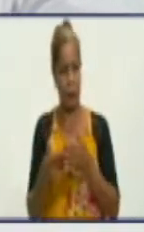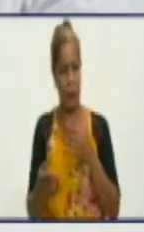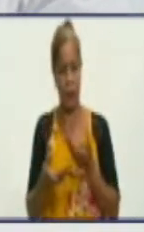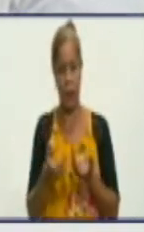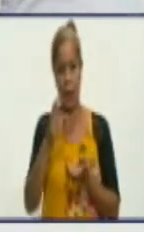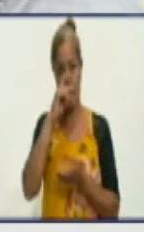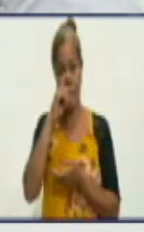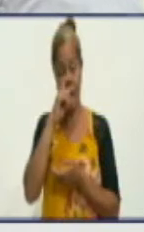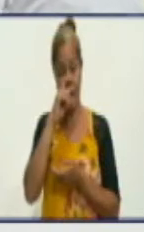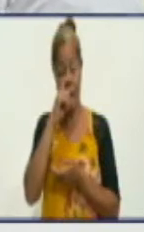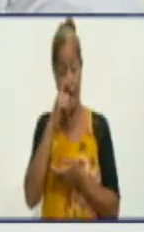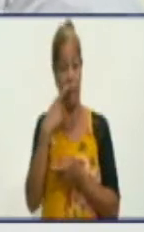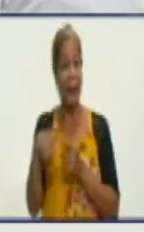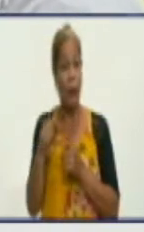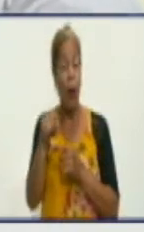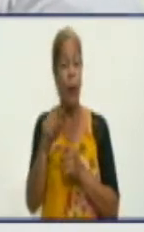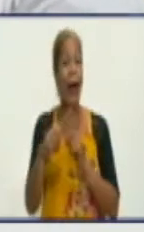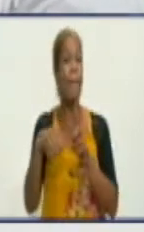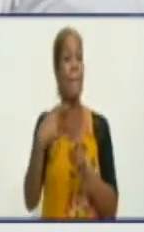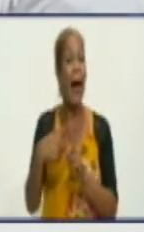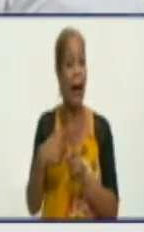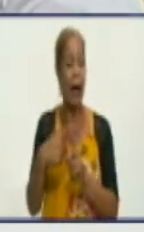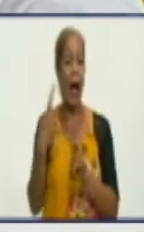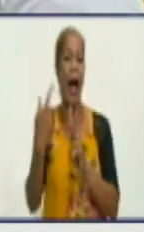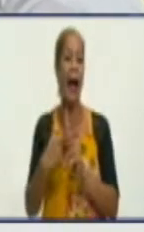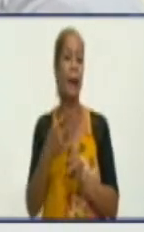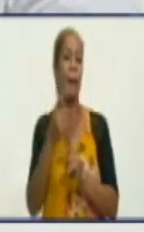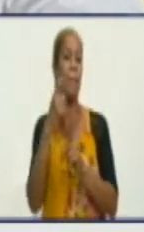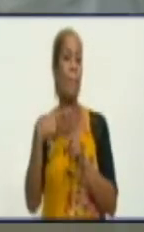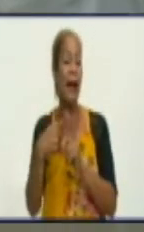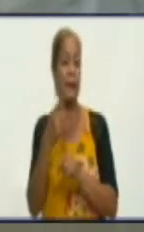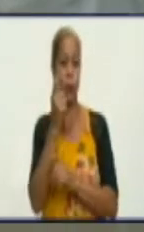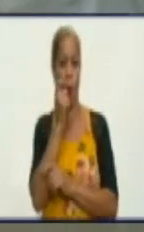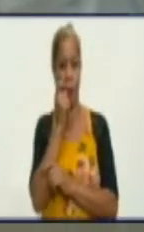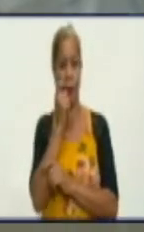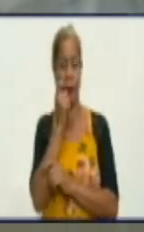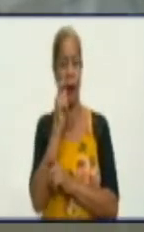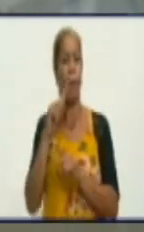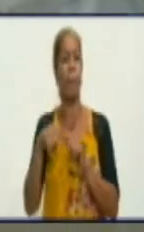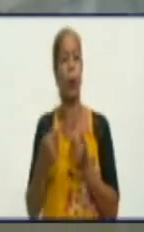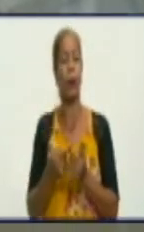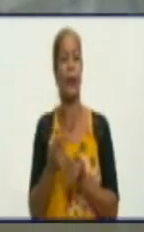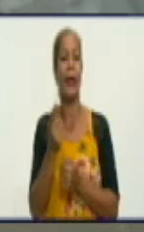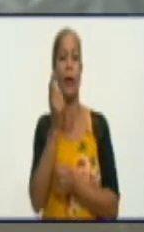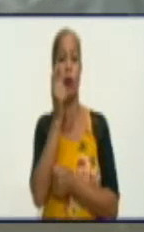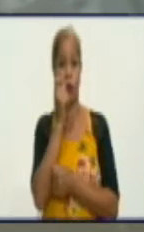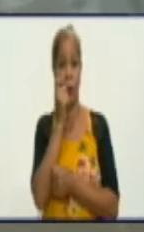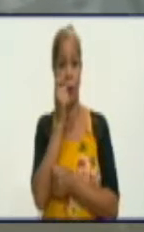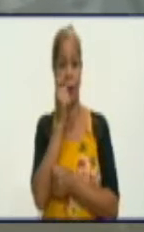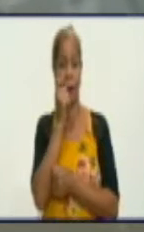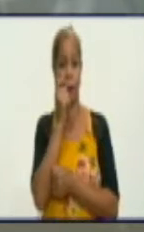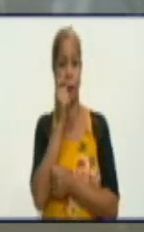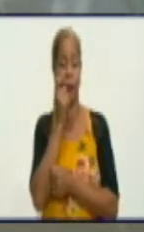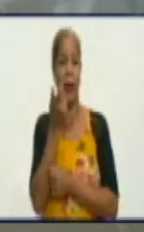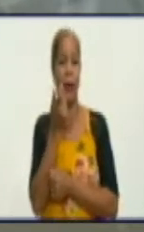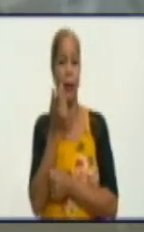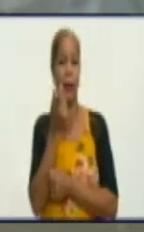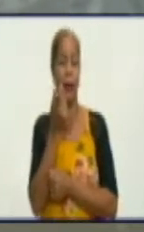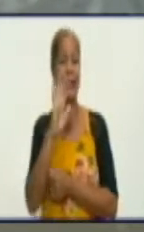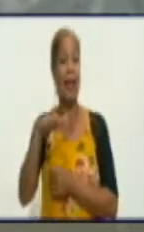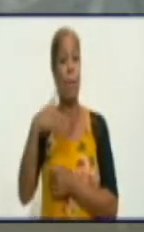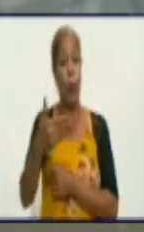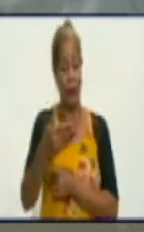que en las mujeres. Porque, mira, las mujeres por lo general hasta los 40 años de edad son menos vulnerables a padecer hipertensión arterial y sus complicaciones